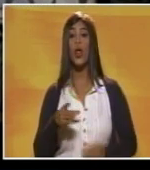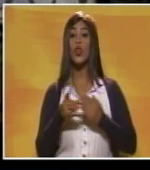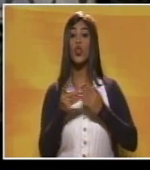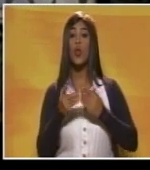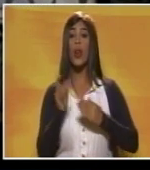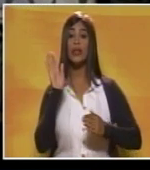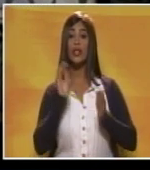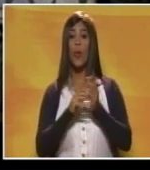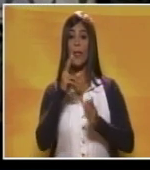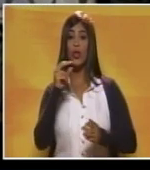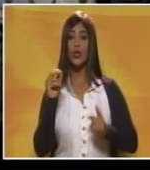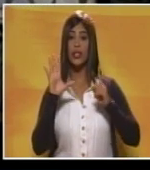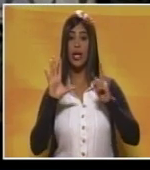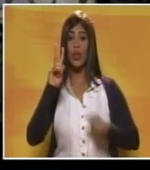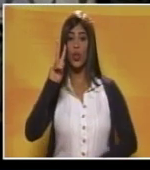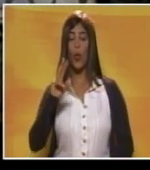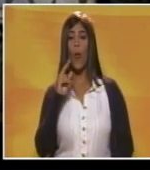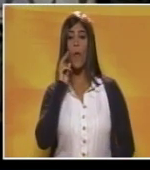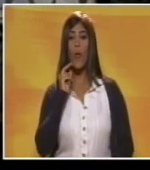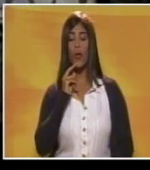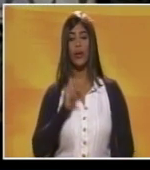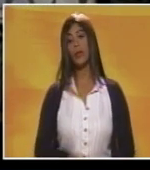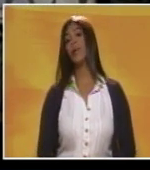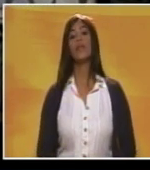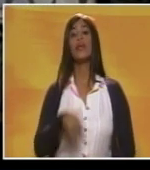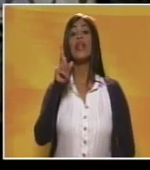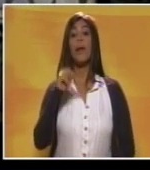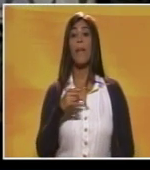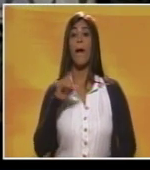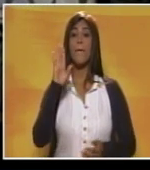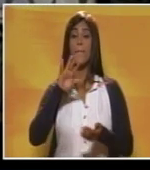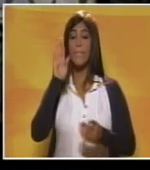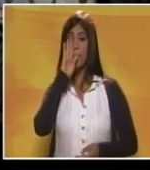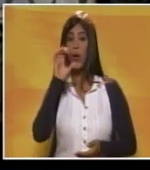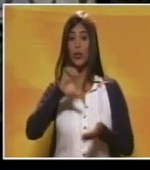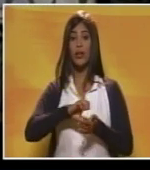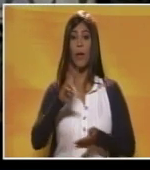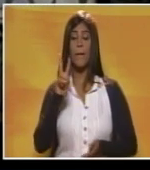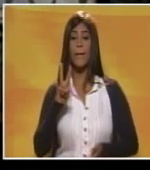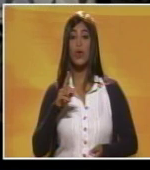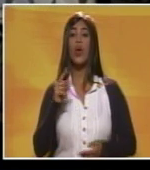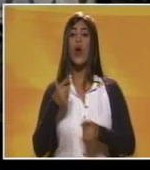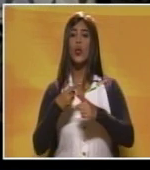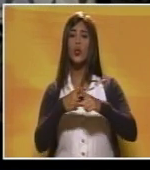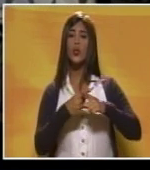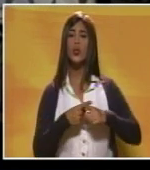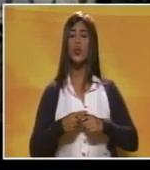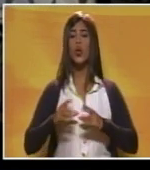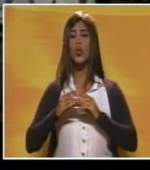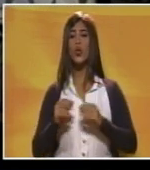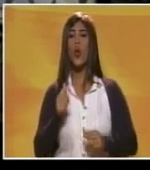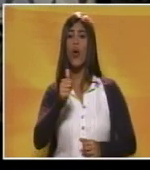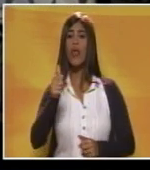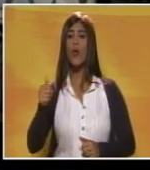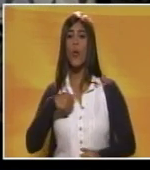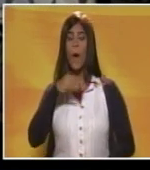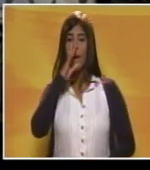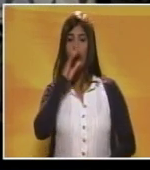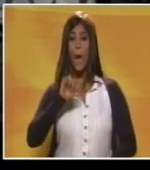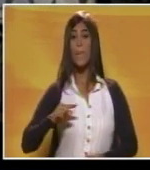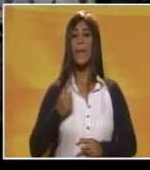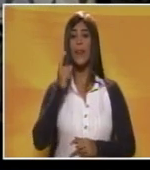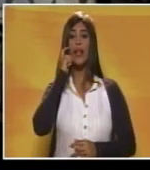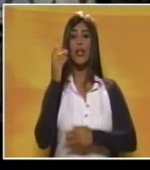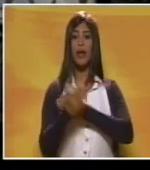dólar 5.262. Asimismo, el BCV publicó los valores obtenidos por cada uno de los bancos en este primer día de